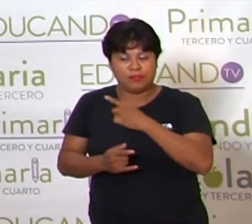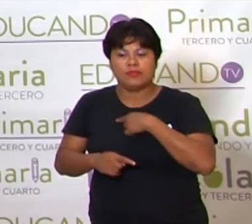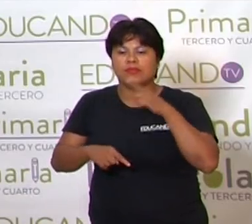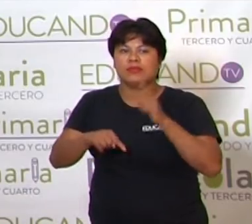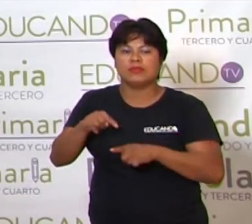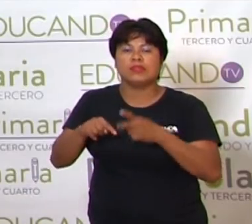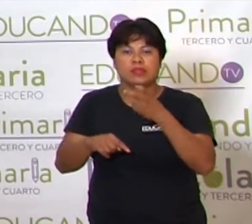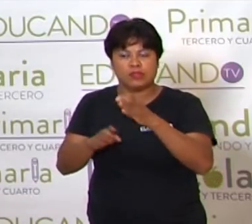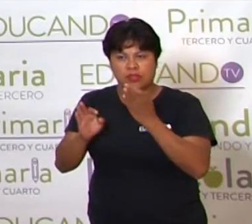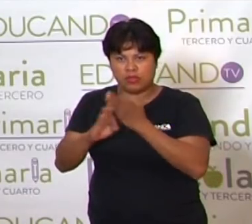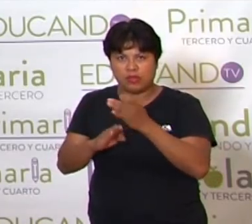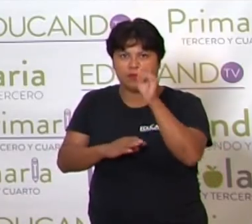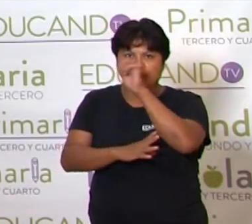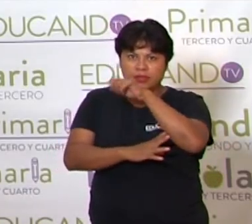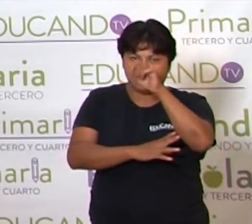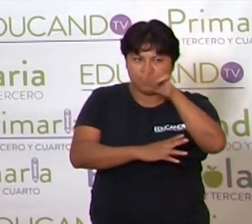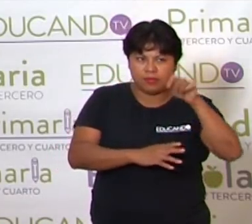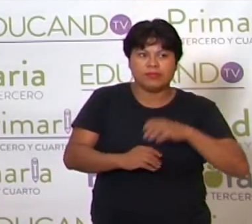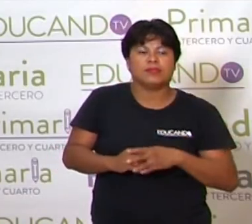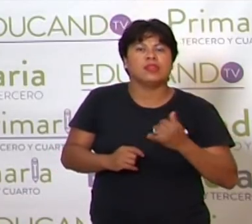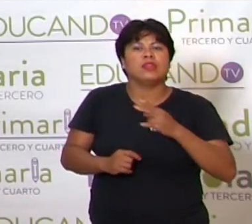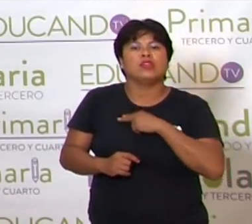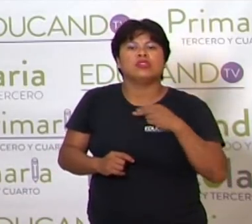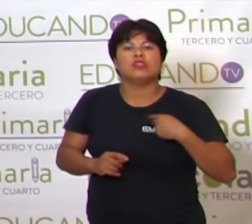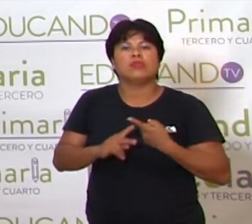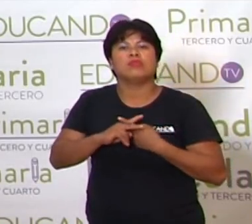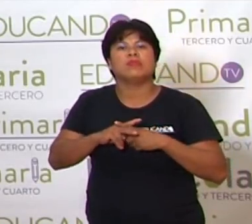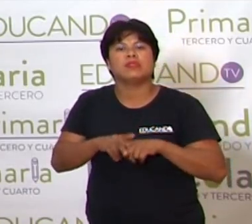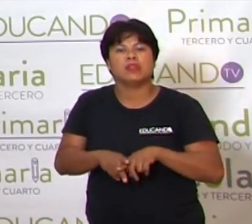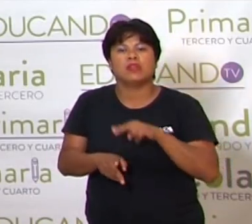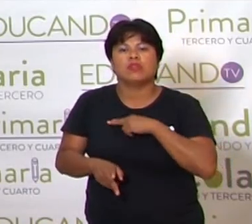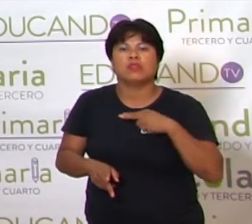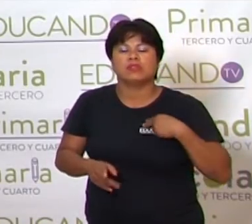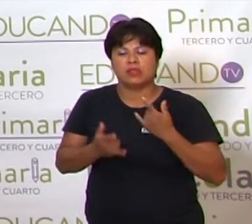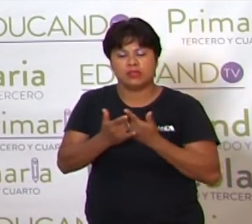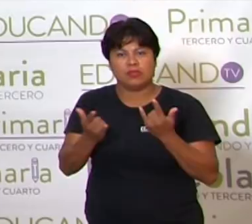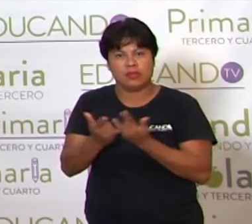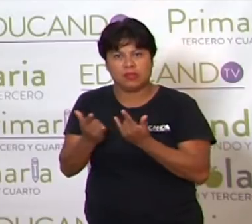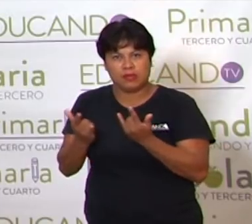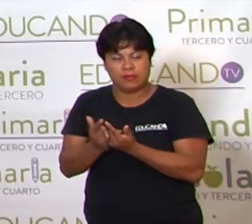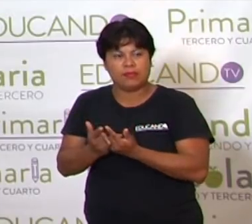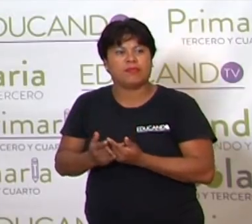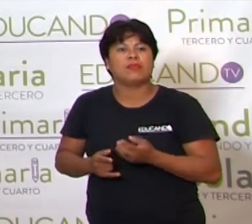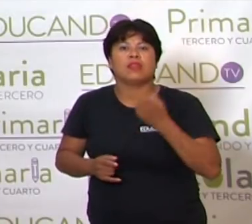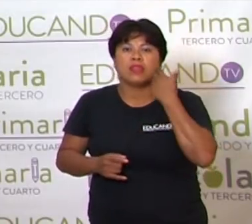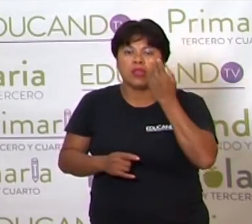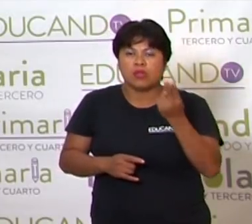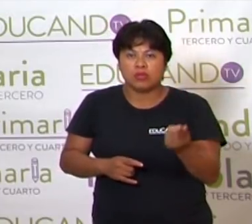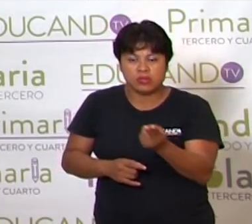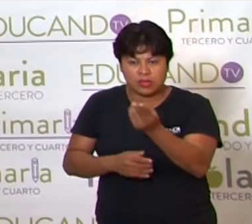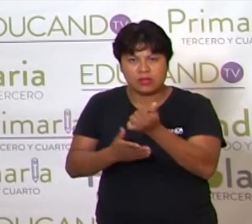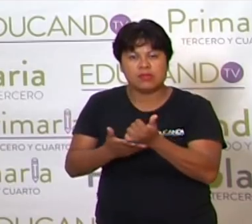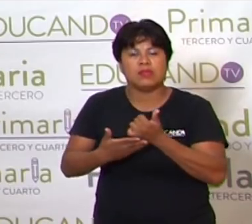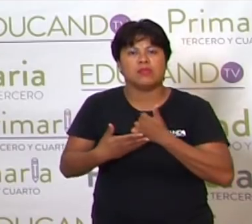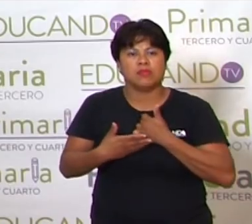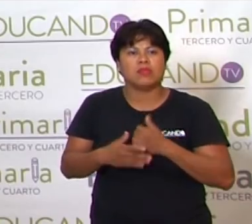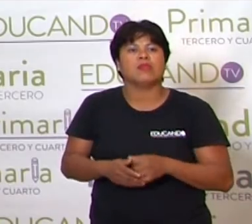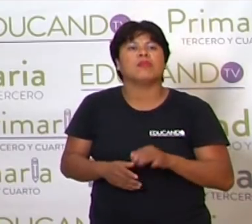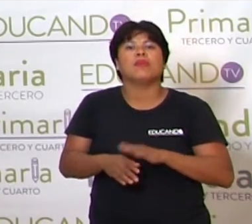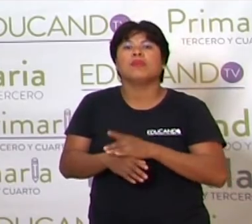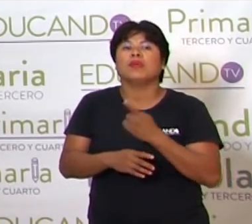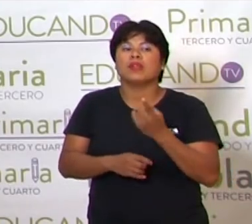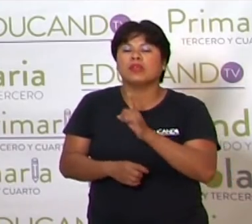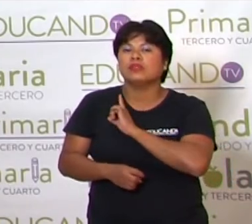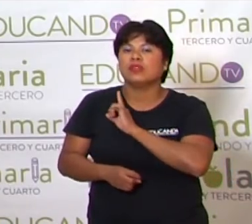del pizarrón y vamos a empezar a hacer nuestra historieta. Quiero que ustedes me ayuden